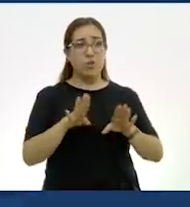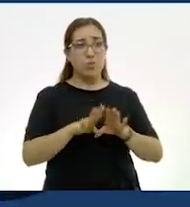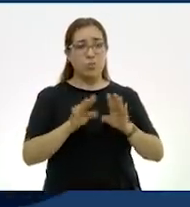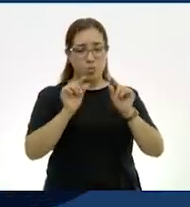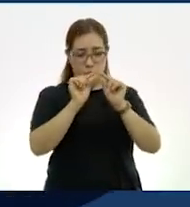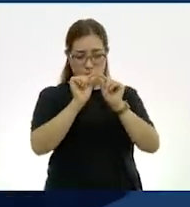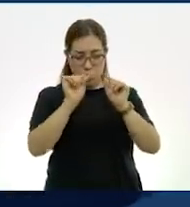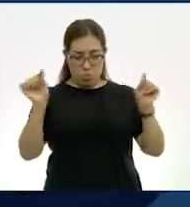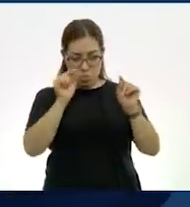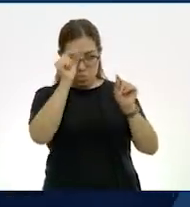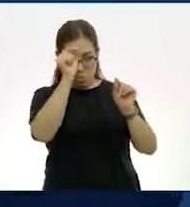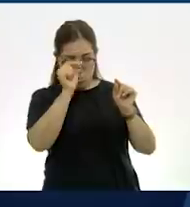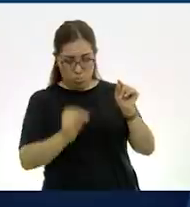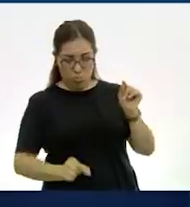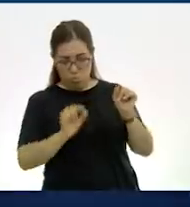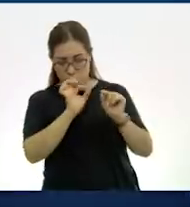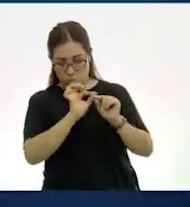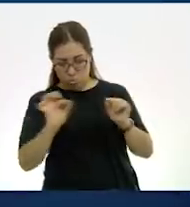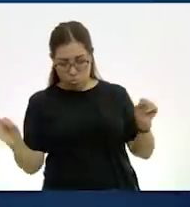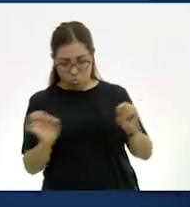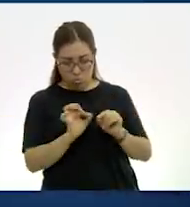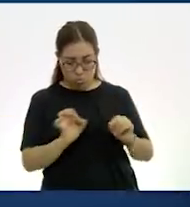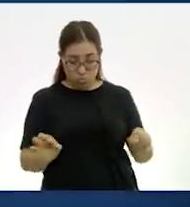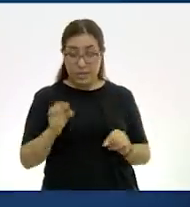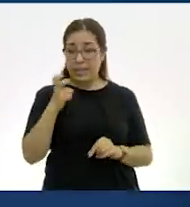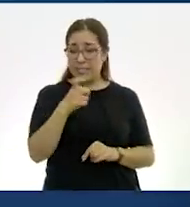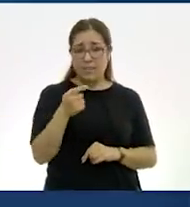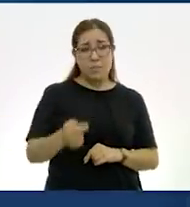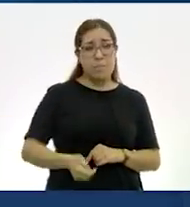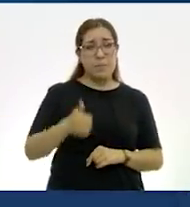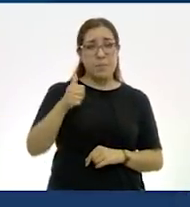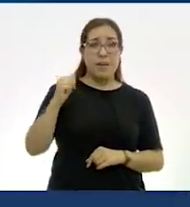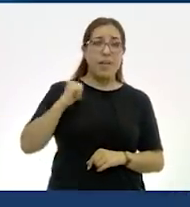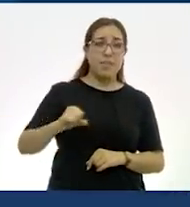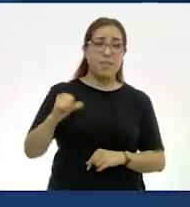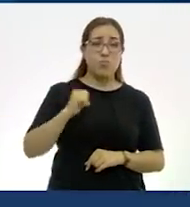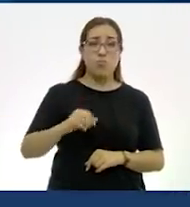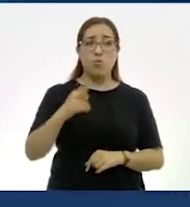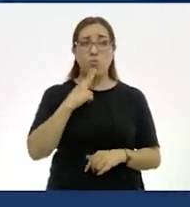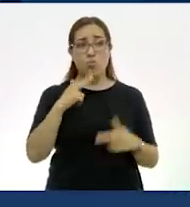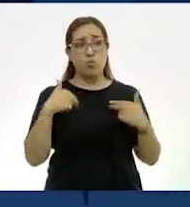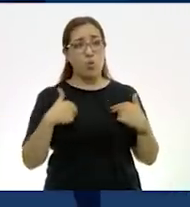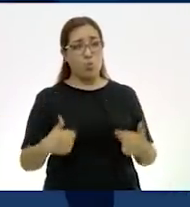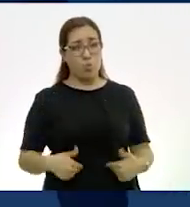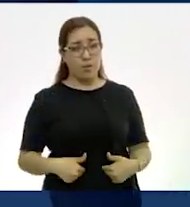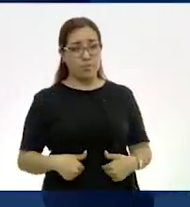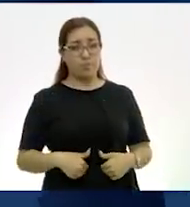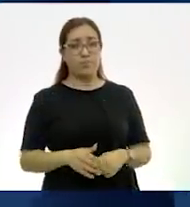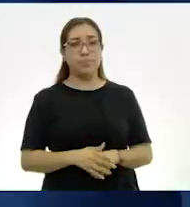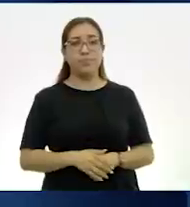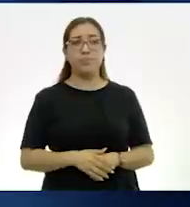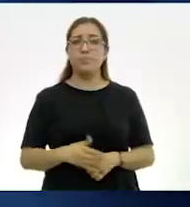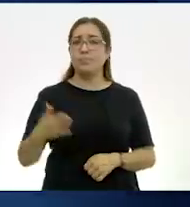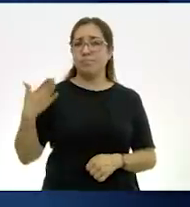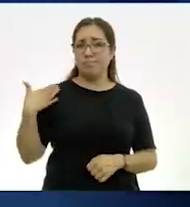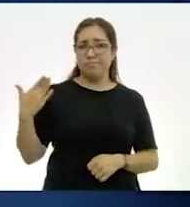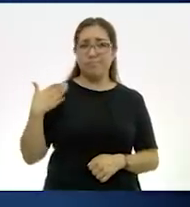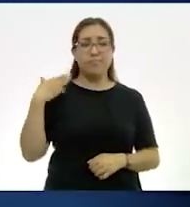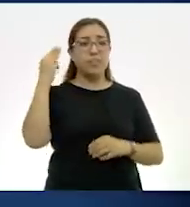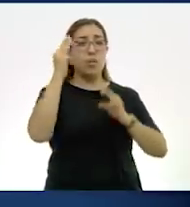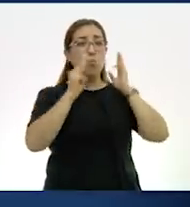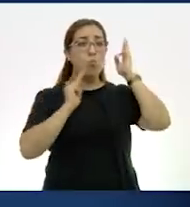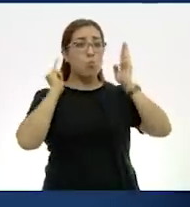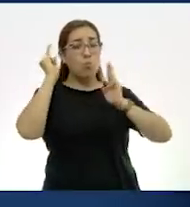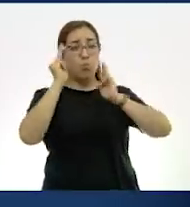angular, es considerada la primera forma de expresión escrita de la humanidad. Recientemente, en los acervos del Museo Nacional de las